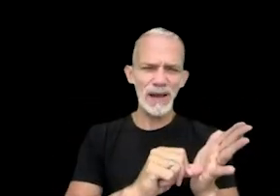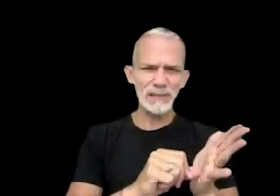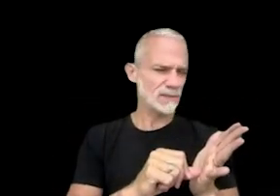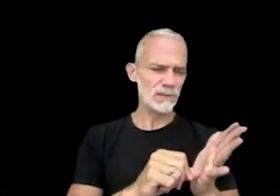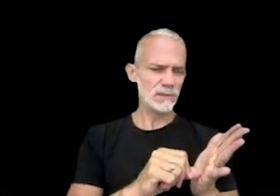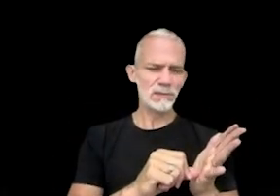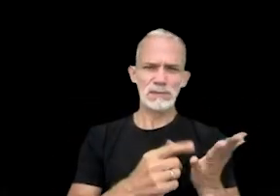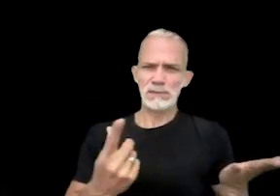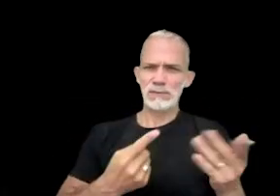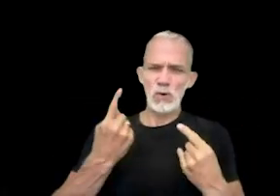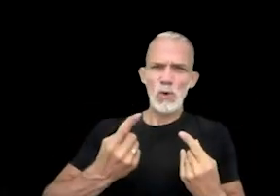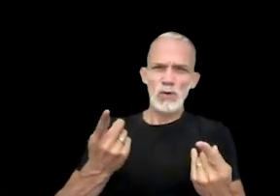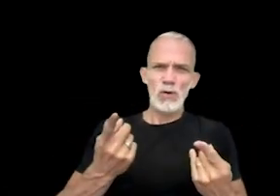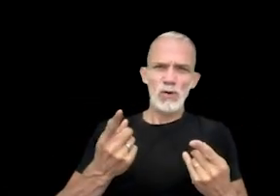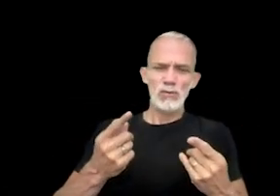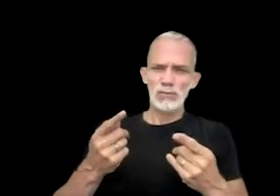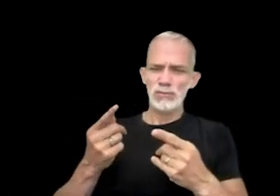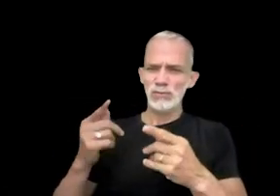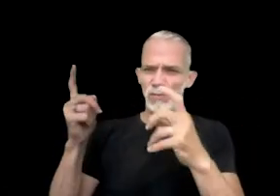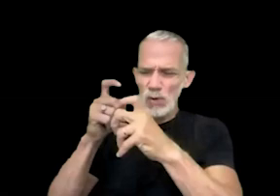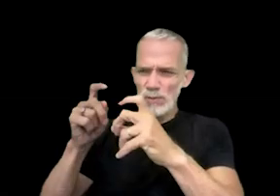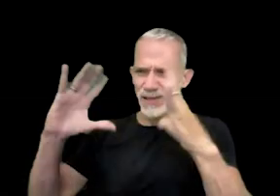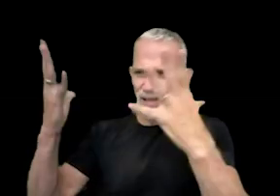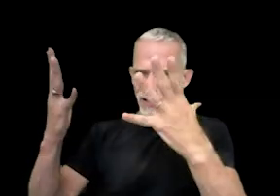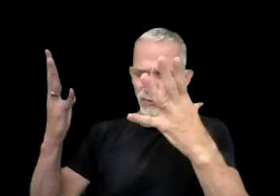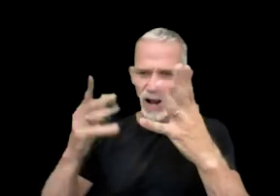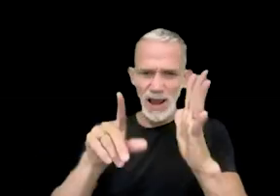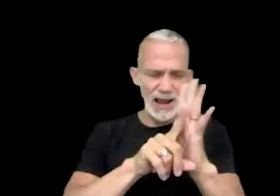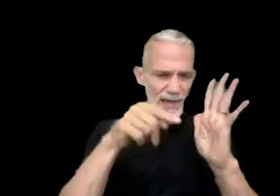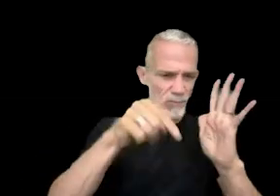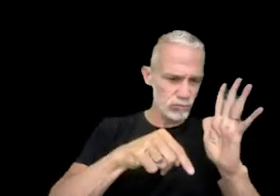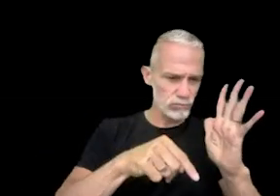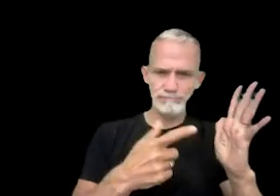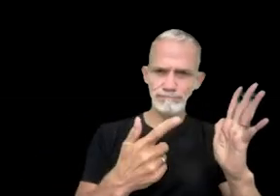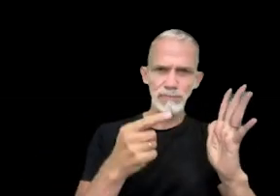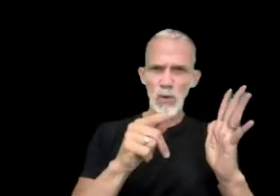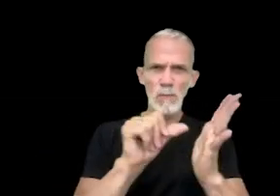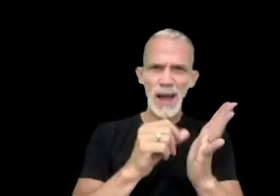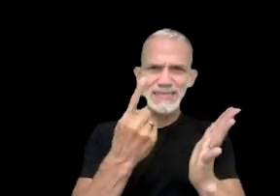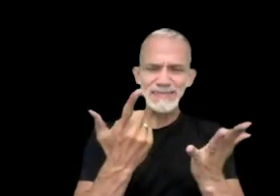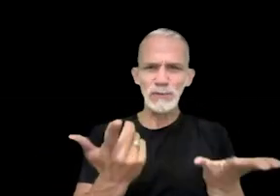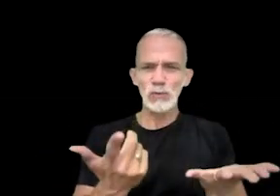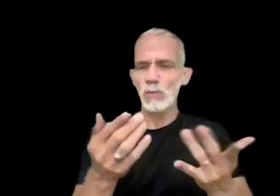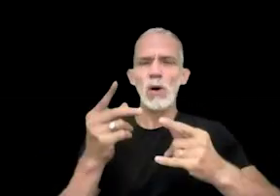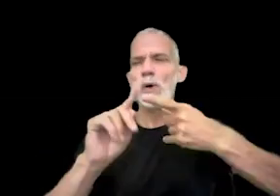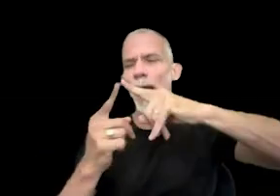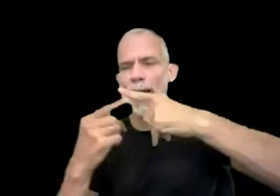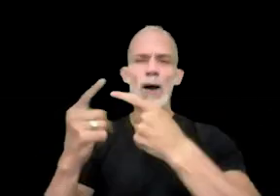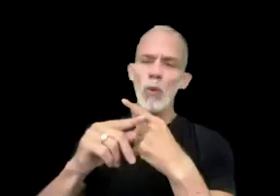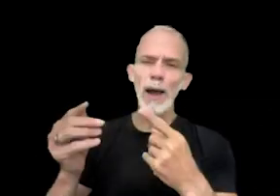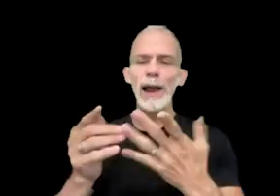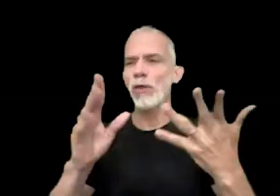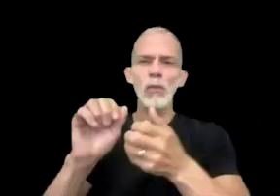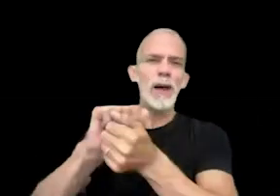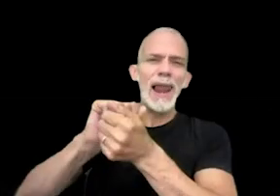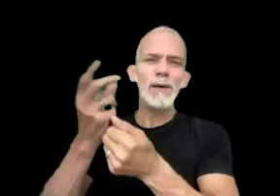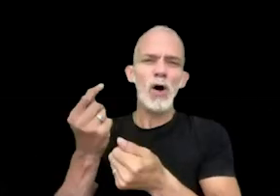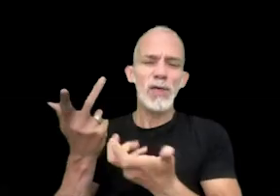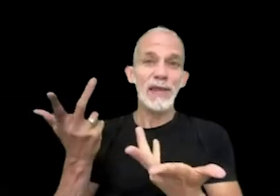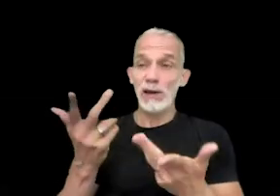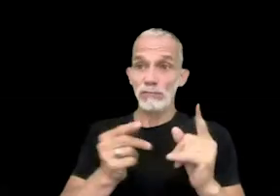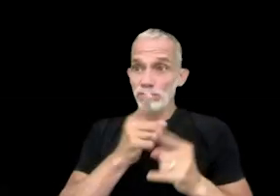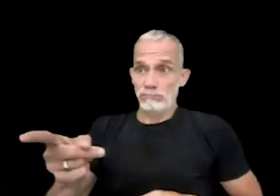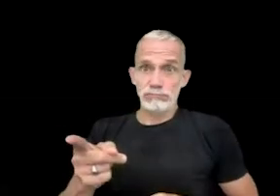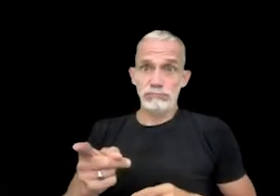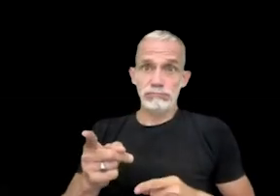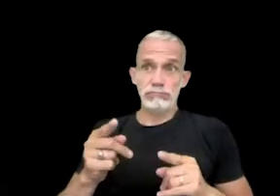No puedo. Necesito ese ilícito o infracción internacional, coordinado, cohesionado, lo tengo que atacar